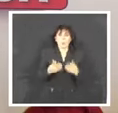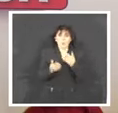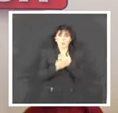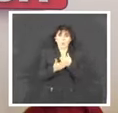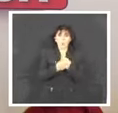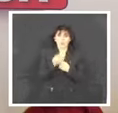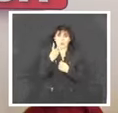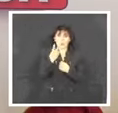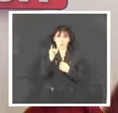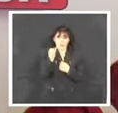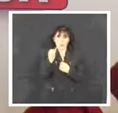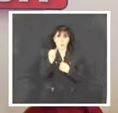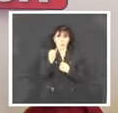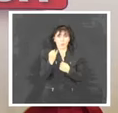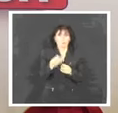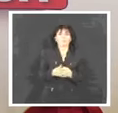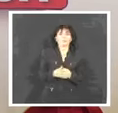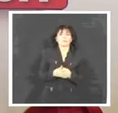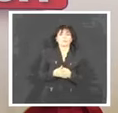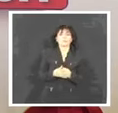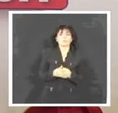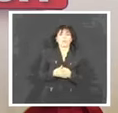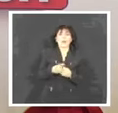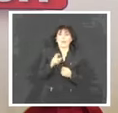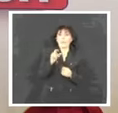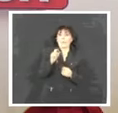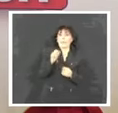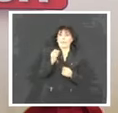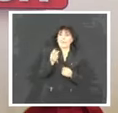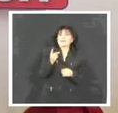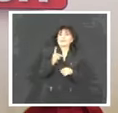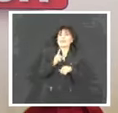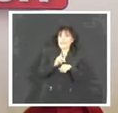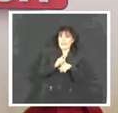junio, ya en 20 días,